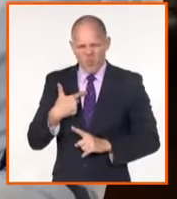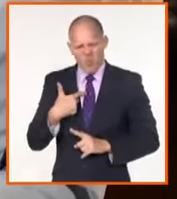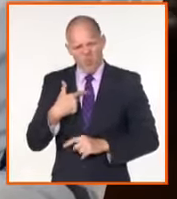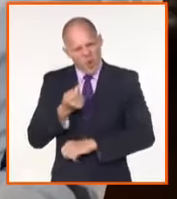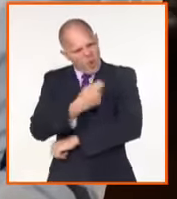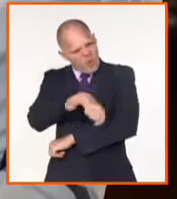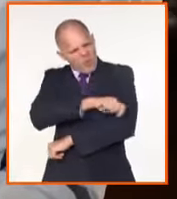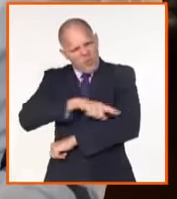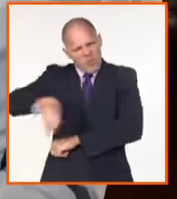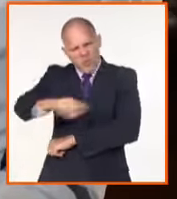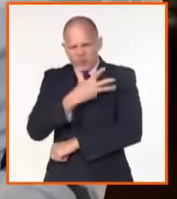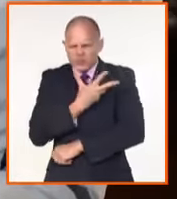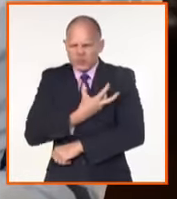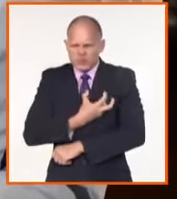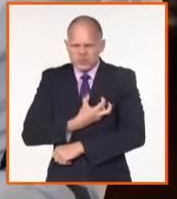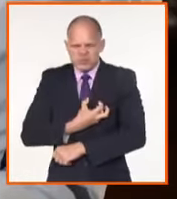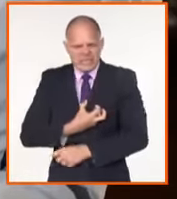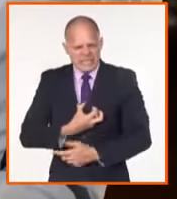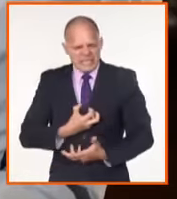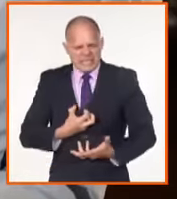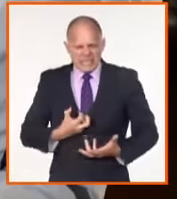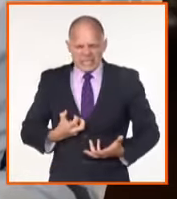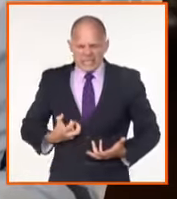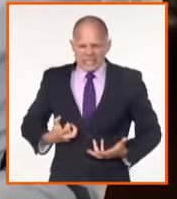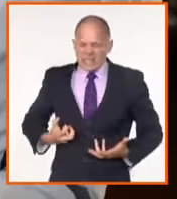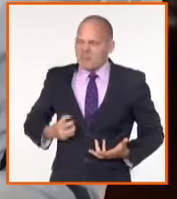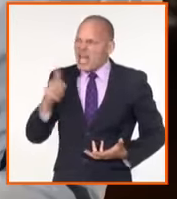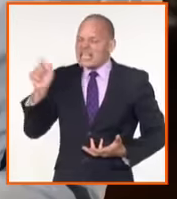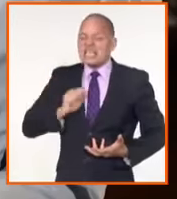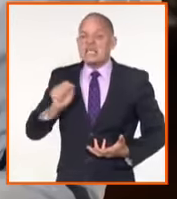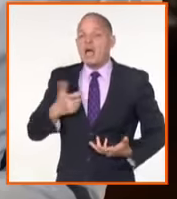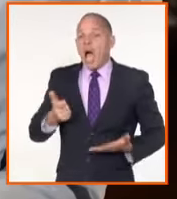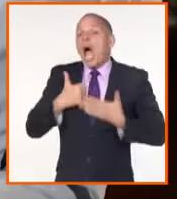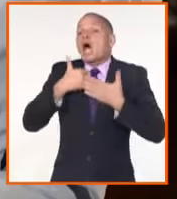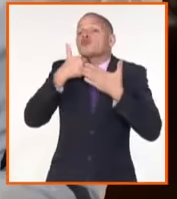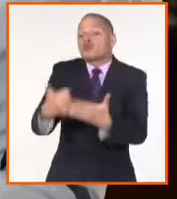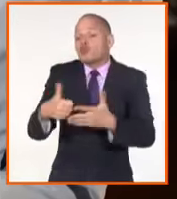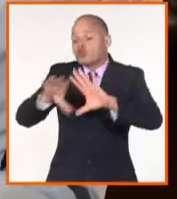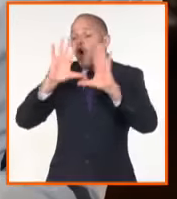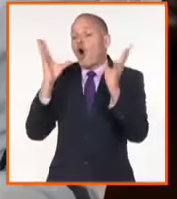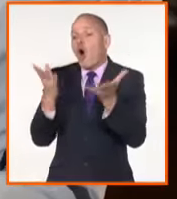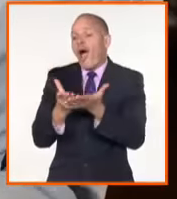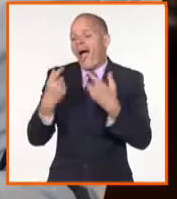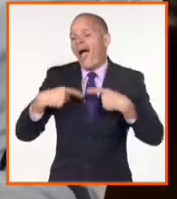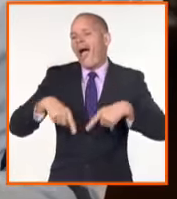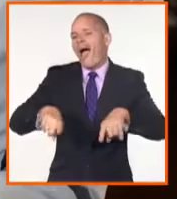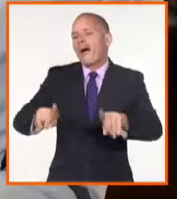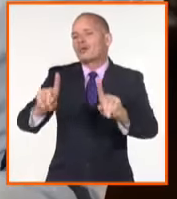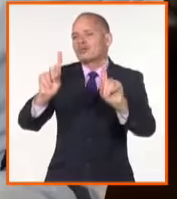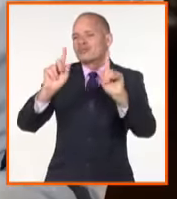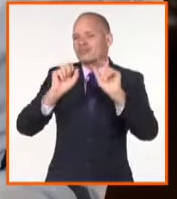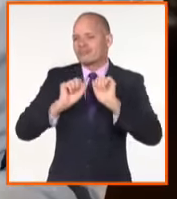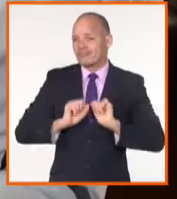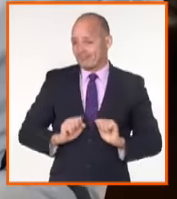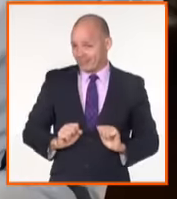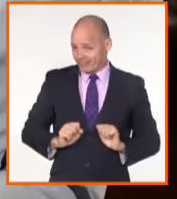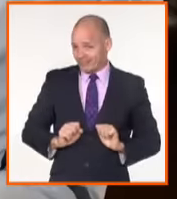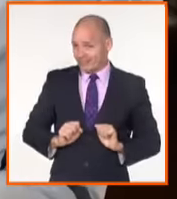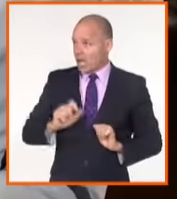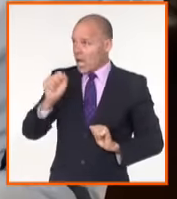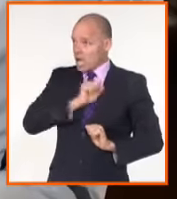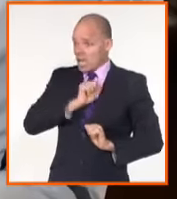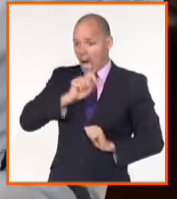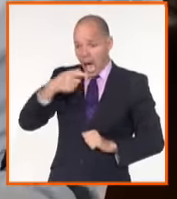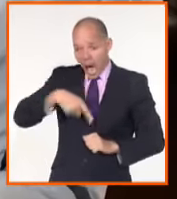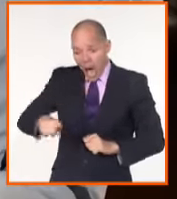disposición tremenda por hacer todo lo posible que esté a su alcance para lograr un cambio de la política del gobierno de los Estados